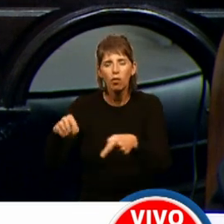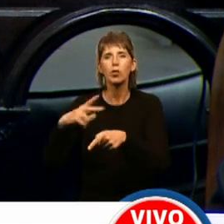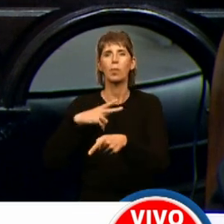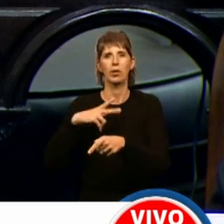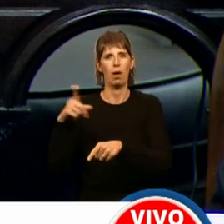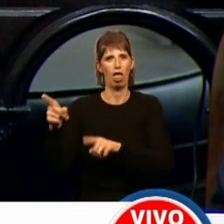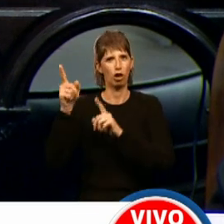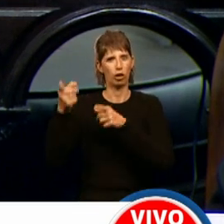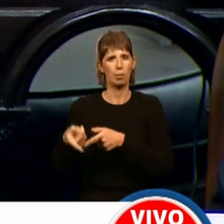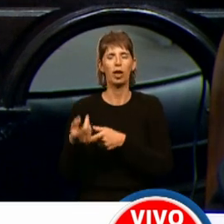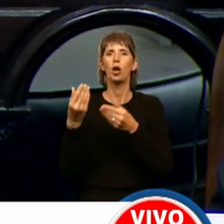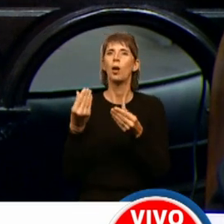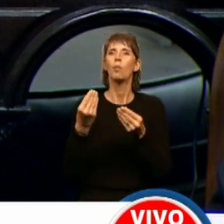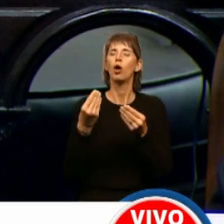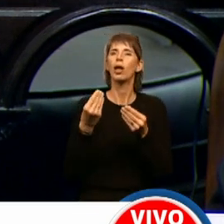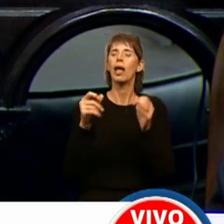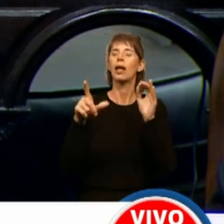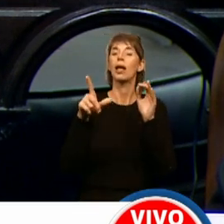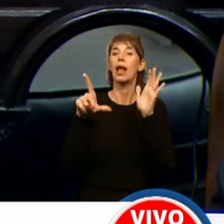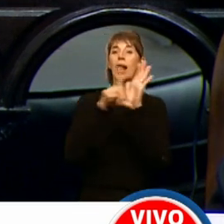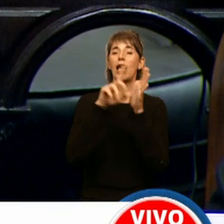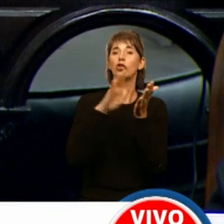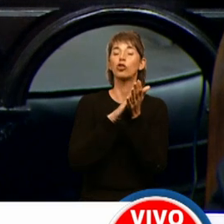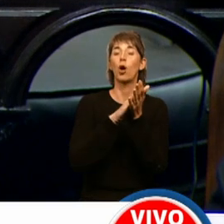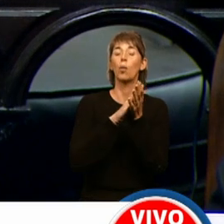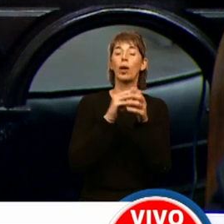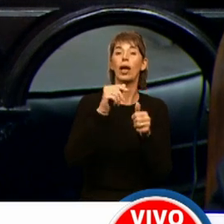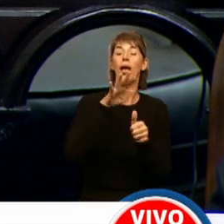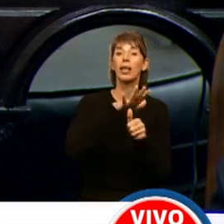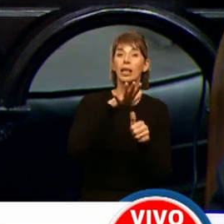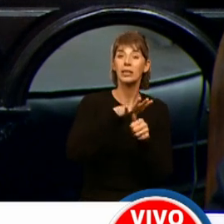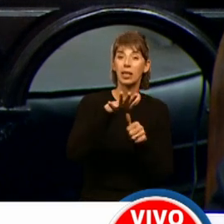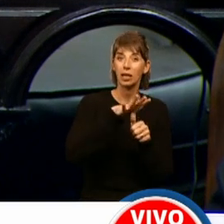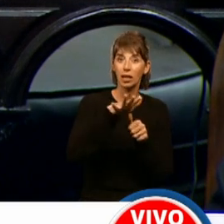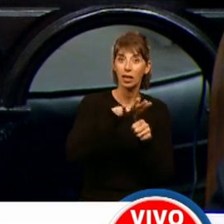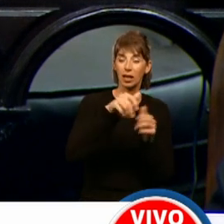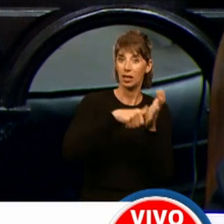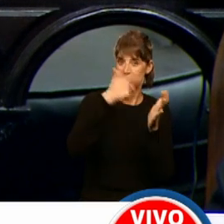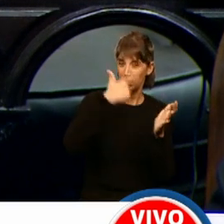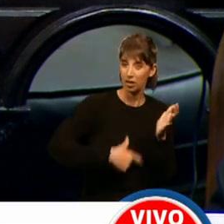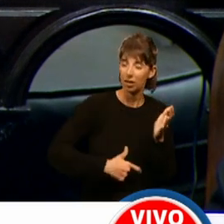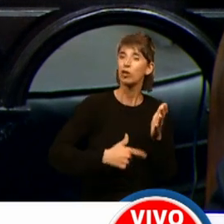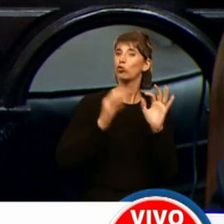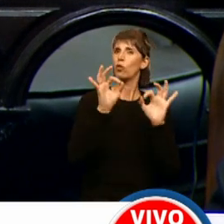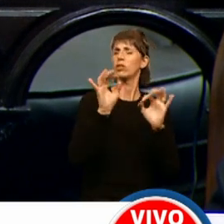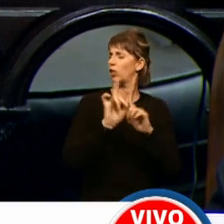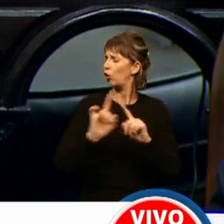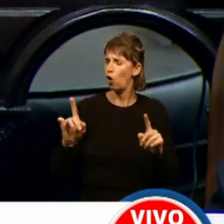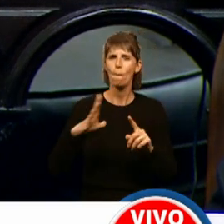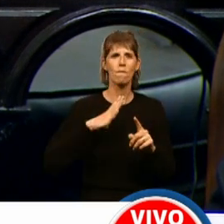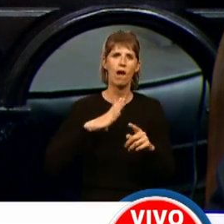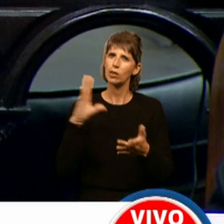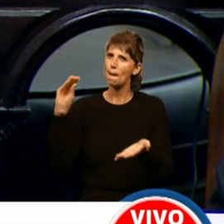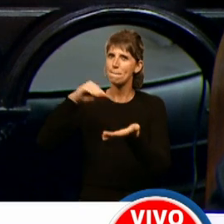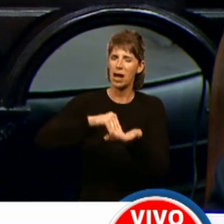porque no alcanza con la ley de identidad de género porque no alcanza con las normas que hemos sancionado hasta acá necesitamos también